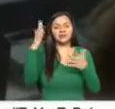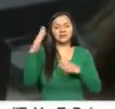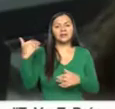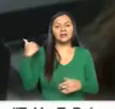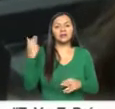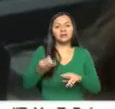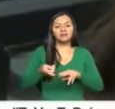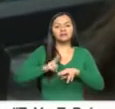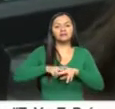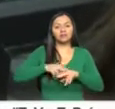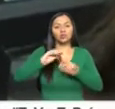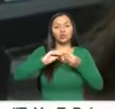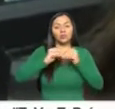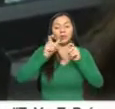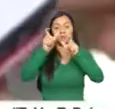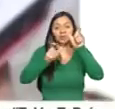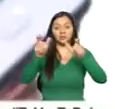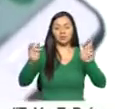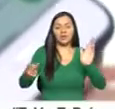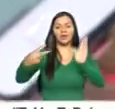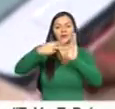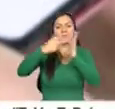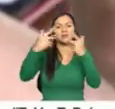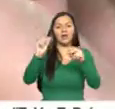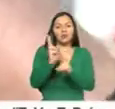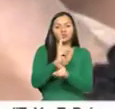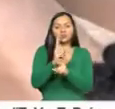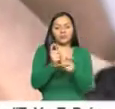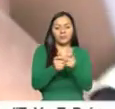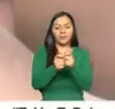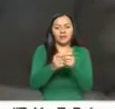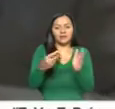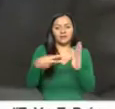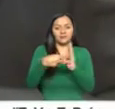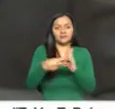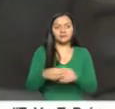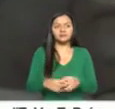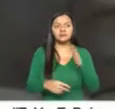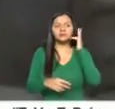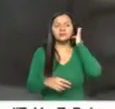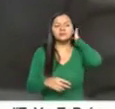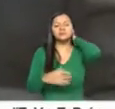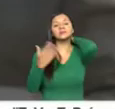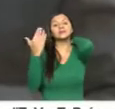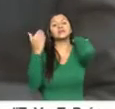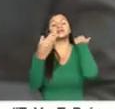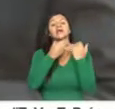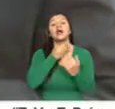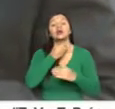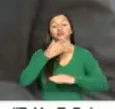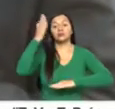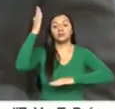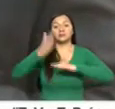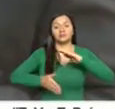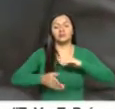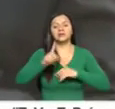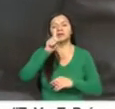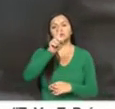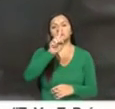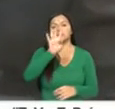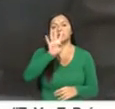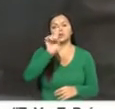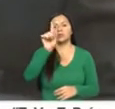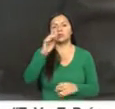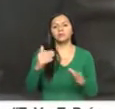un incremento en el número de cuentas de dinero electrónico. El día 15 de agosto cerramos con